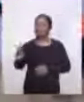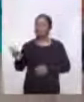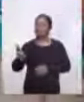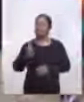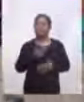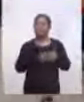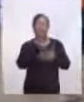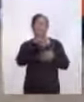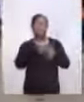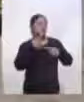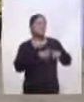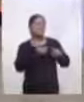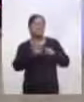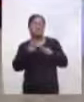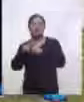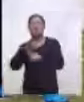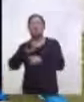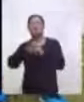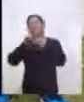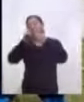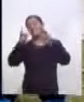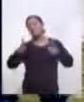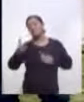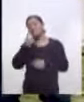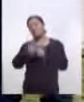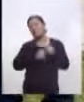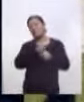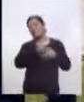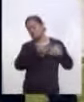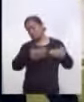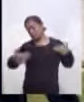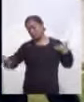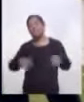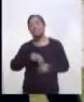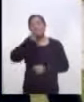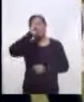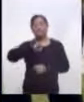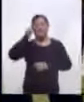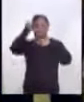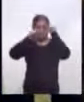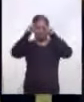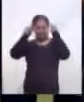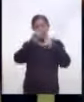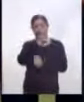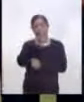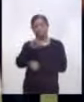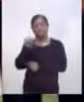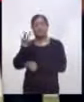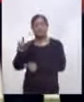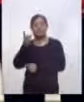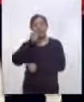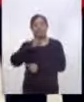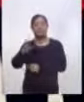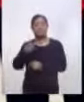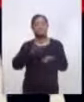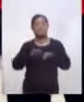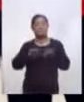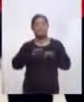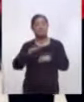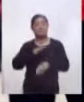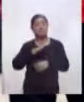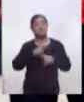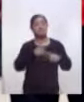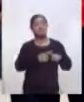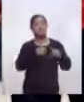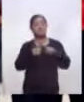se desarrollarán durante todo el año. En tanto, la secretaria de Turismo de Tlaxcala, Anabel Alvarado Varela, destacó el trabajo que realizan